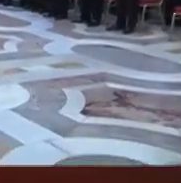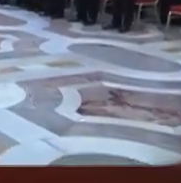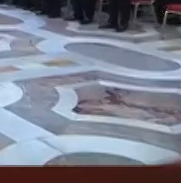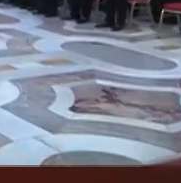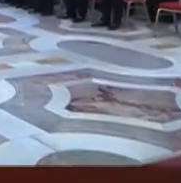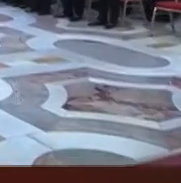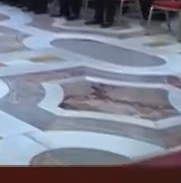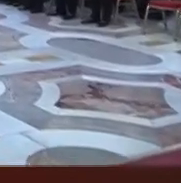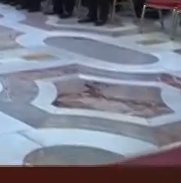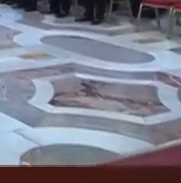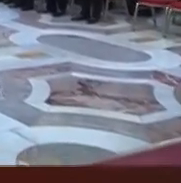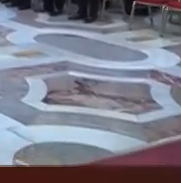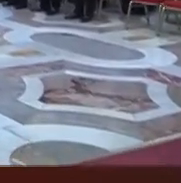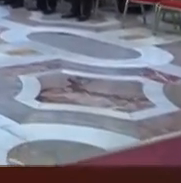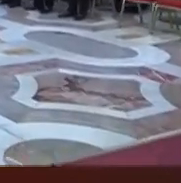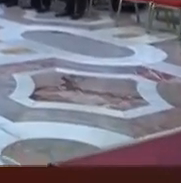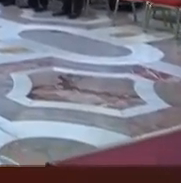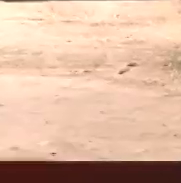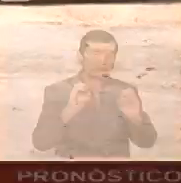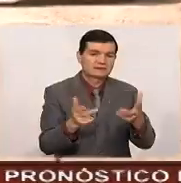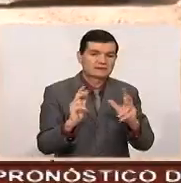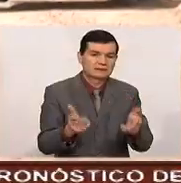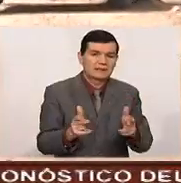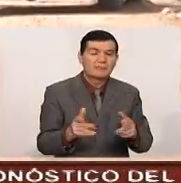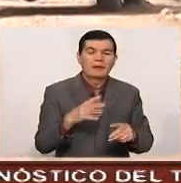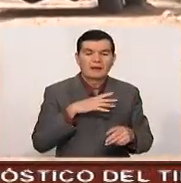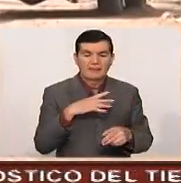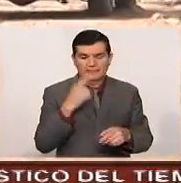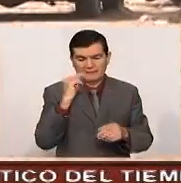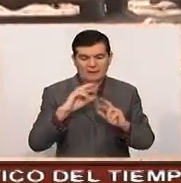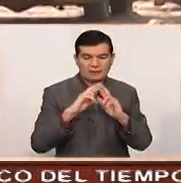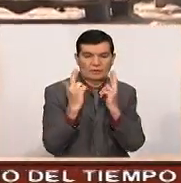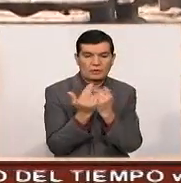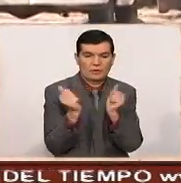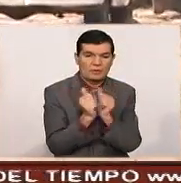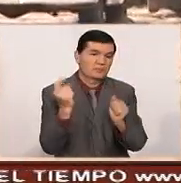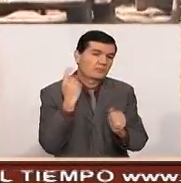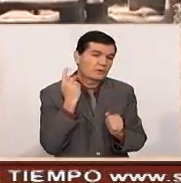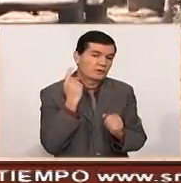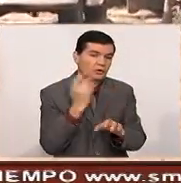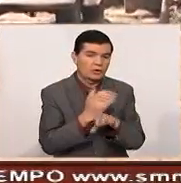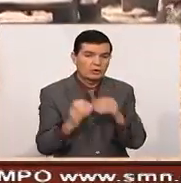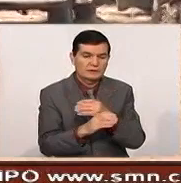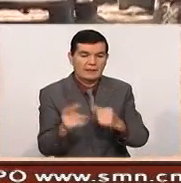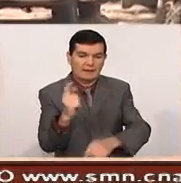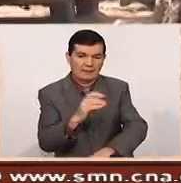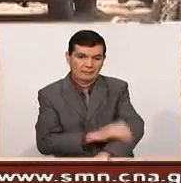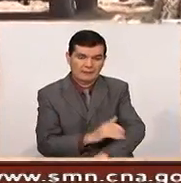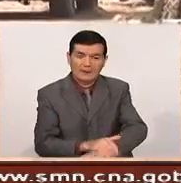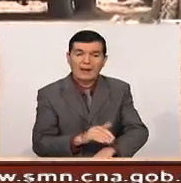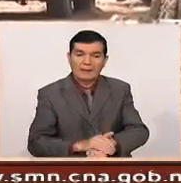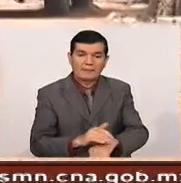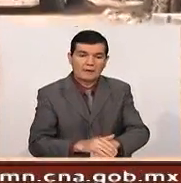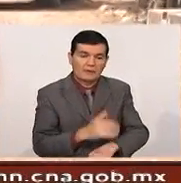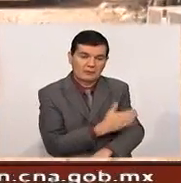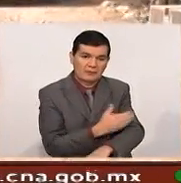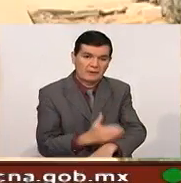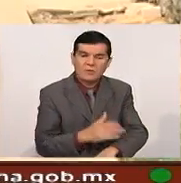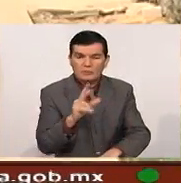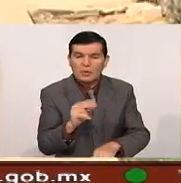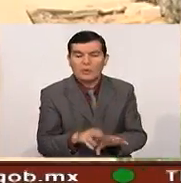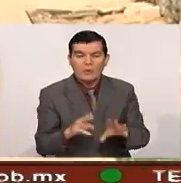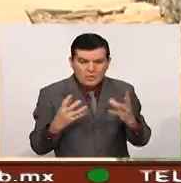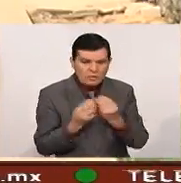15 de febrero a San Cristóbal de las Casas, Chiapas, no es para reunirse con políticos o sus amigos. Obedece a sus intereses por